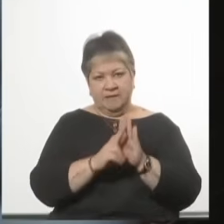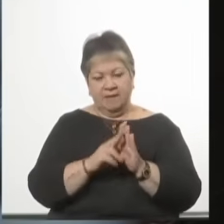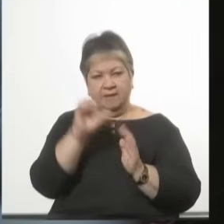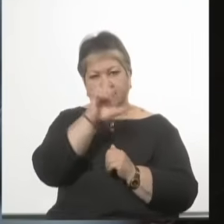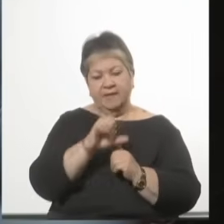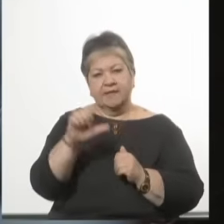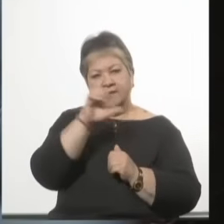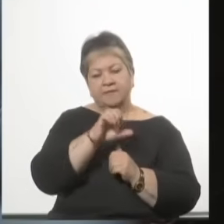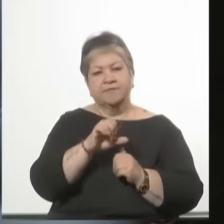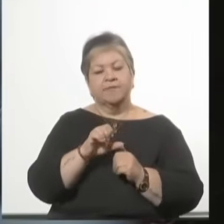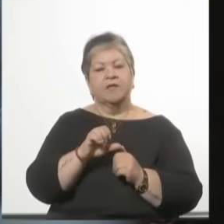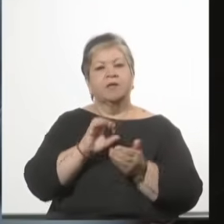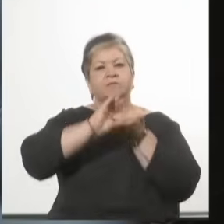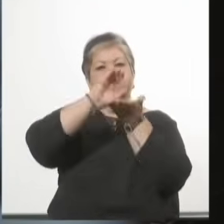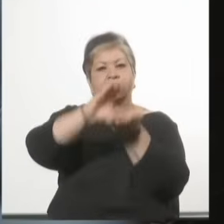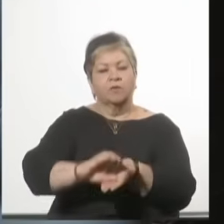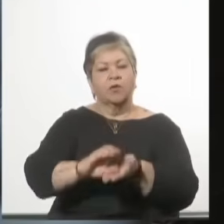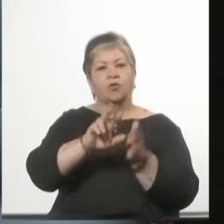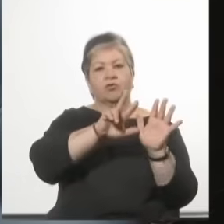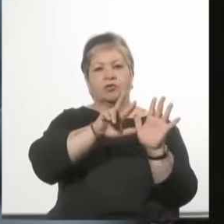dicho contrato asciende a